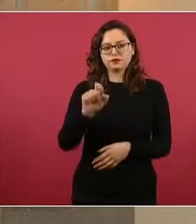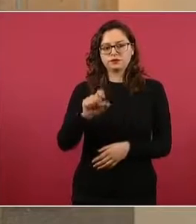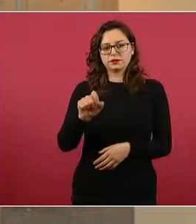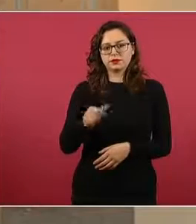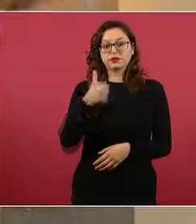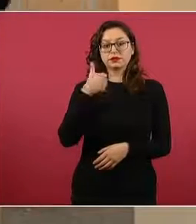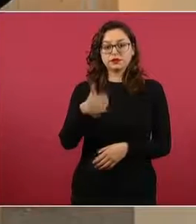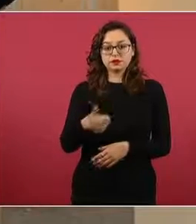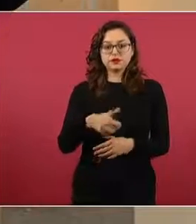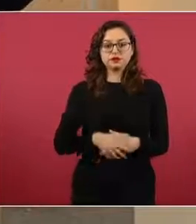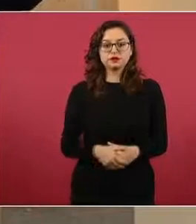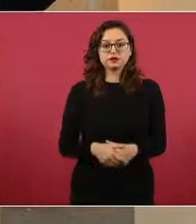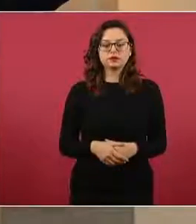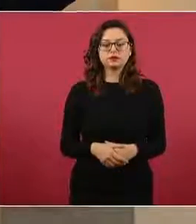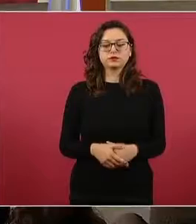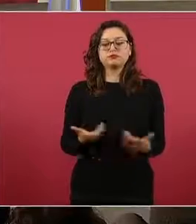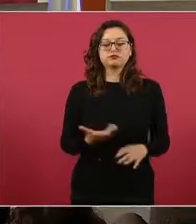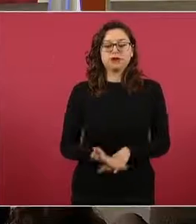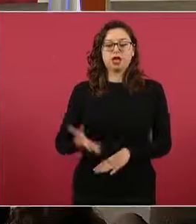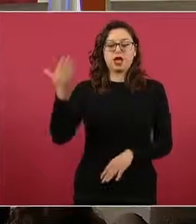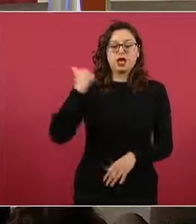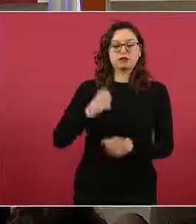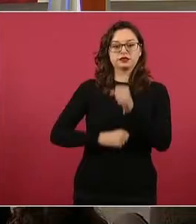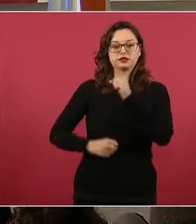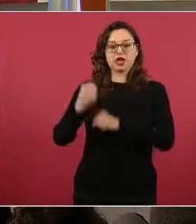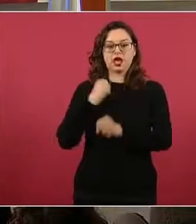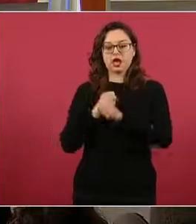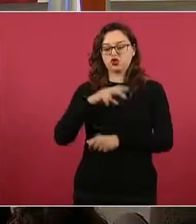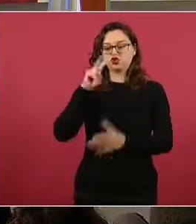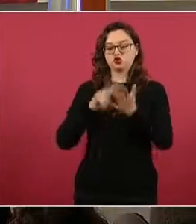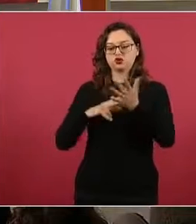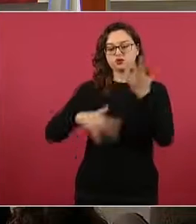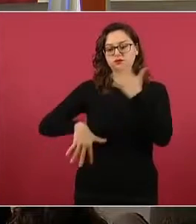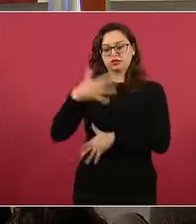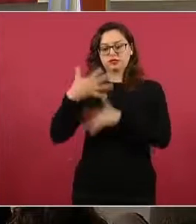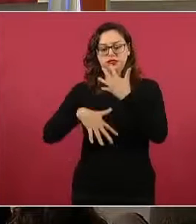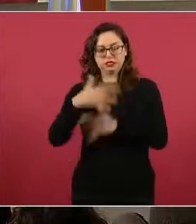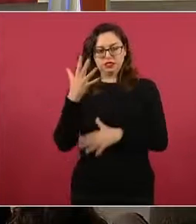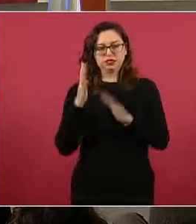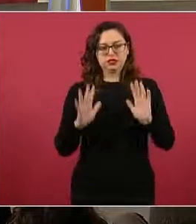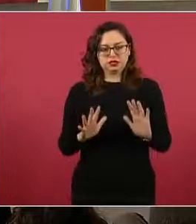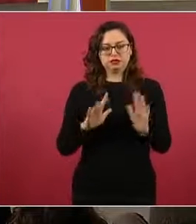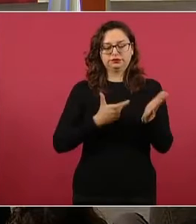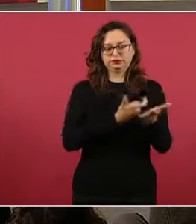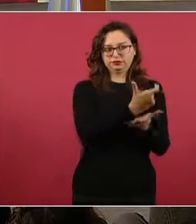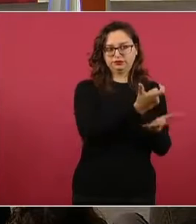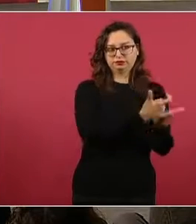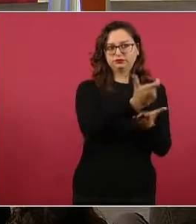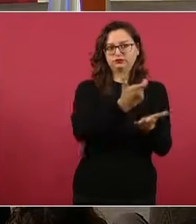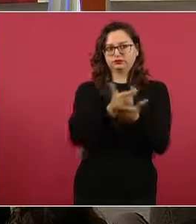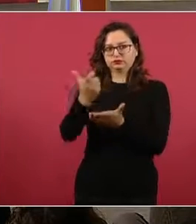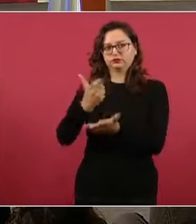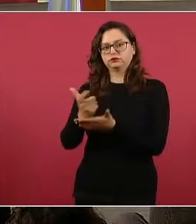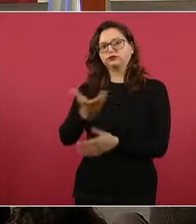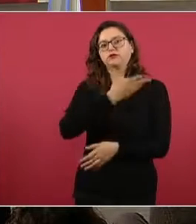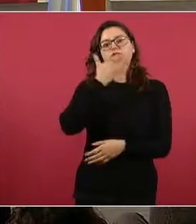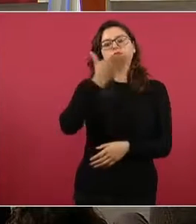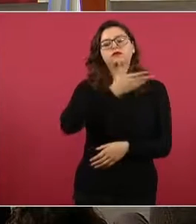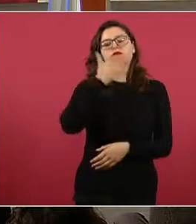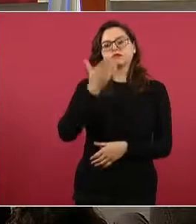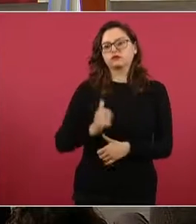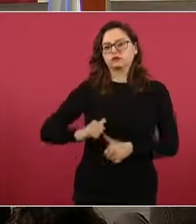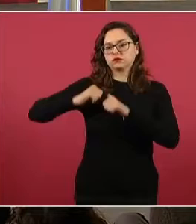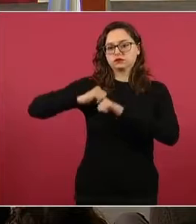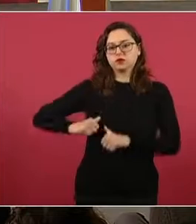2.426.000. Estos son los sueldos que había. Todo esto está completamente